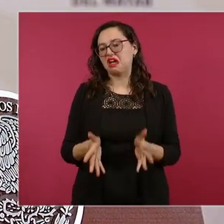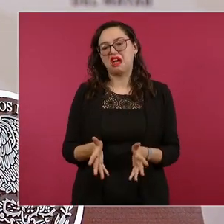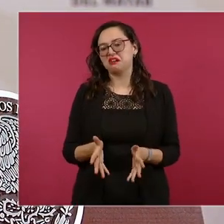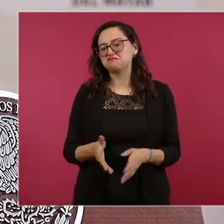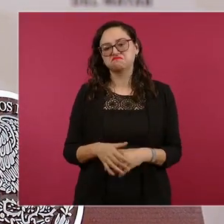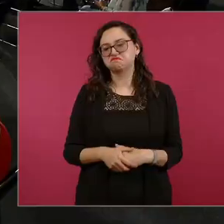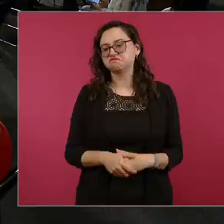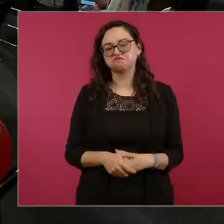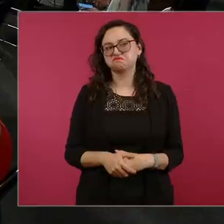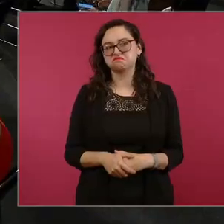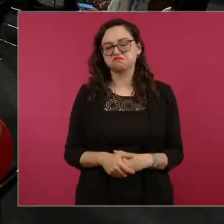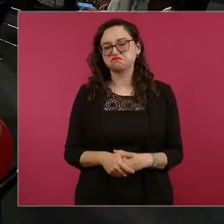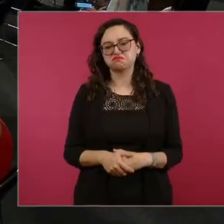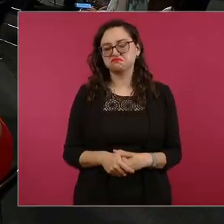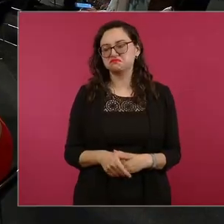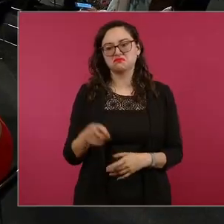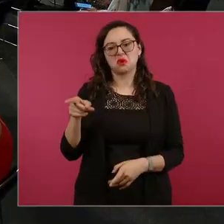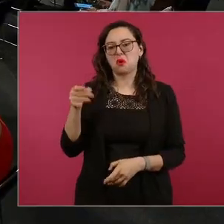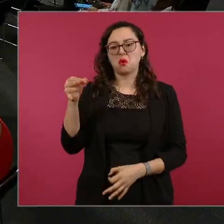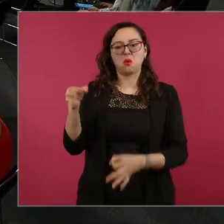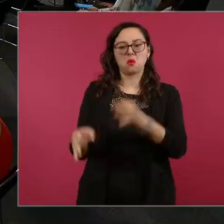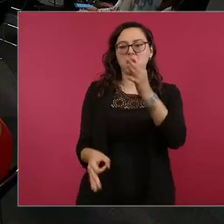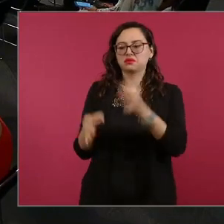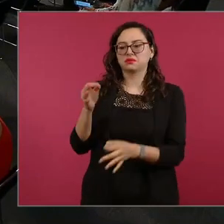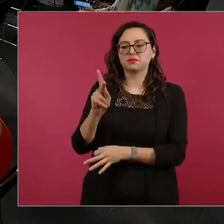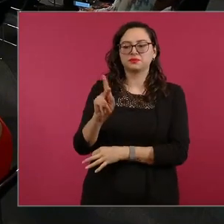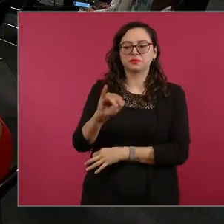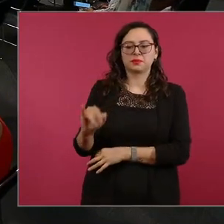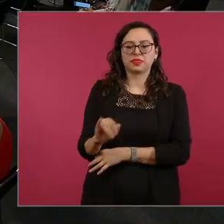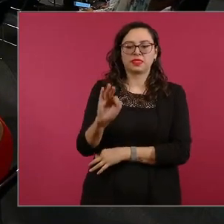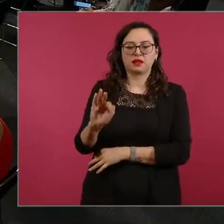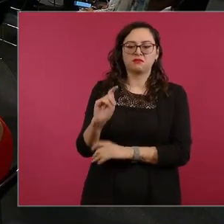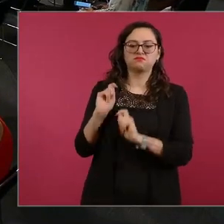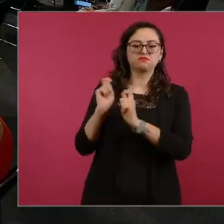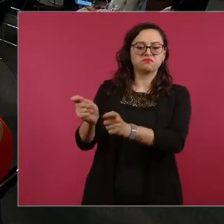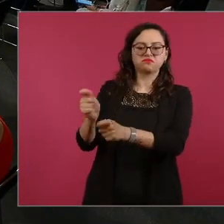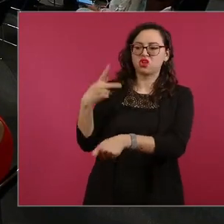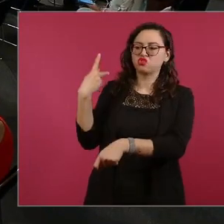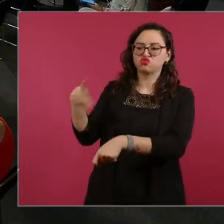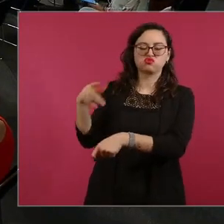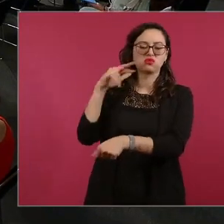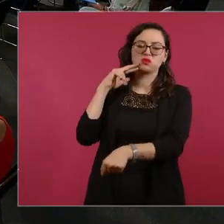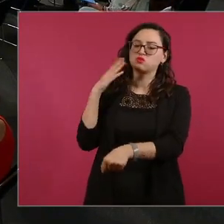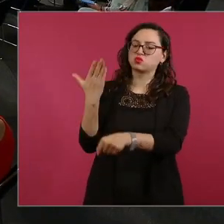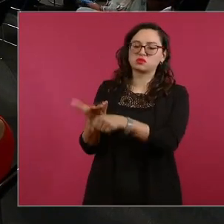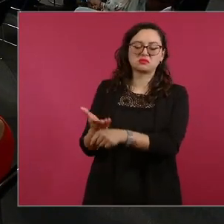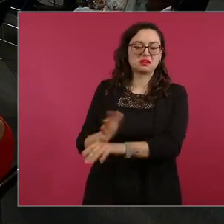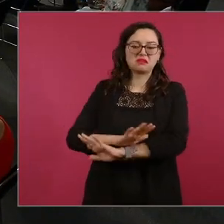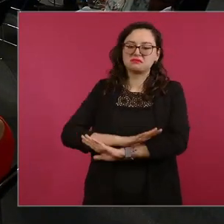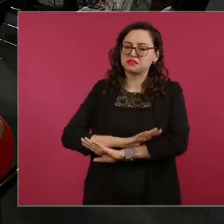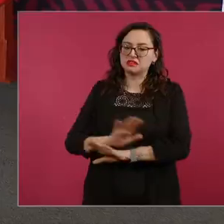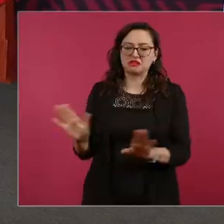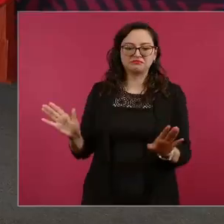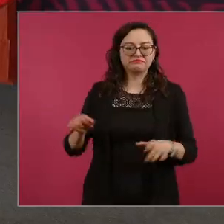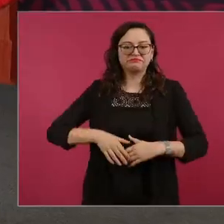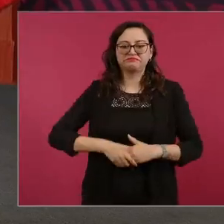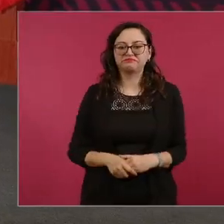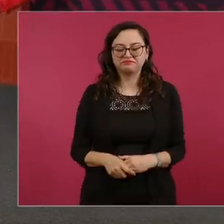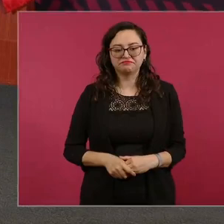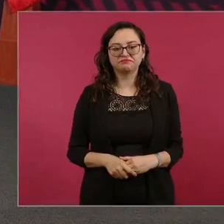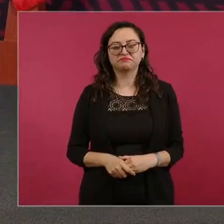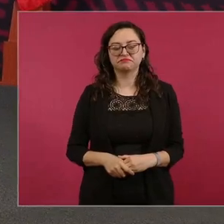Lo deja en manos de los jueces. Sí, el Poder Judicial, porque, miren, cuando yo hice el